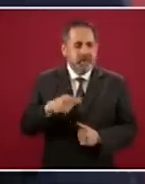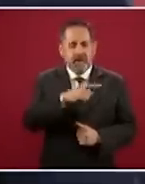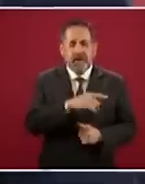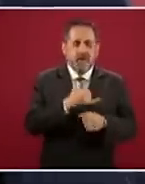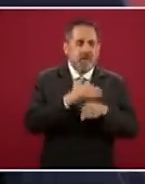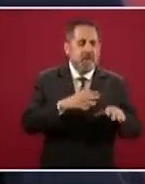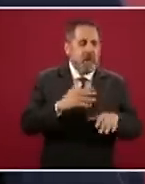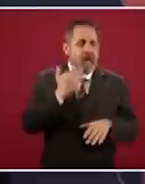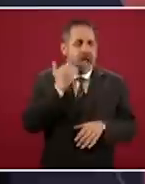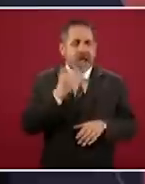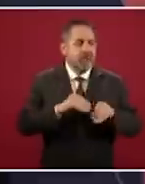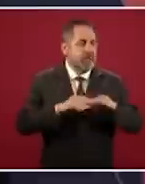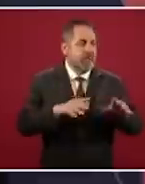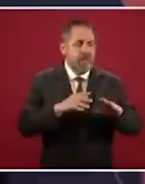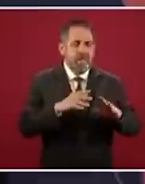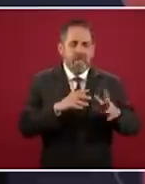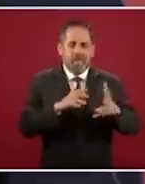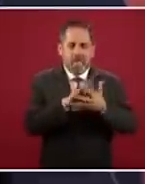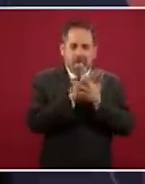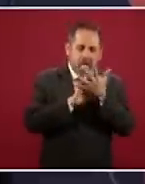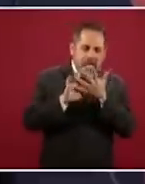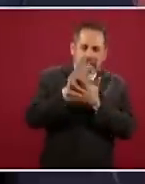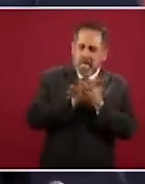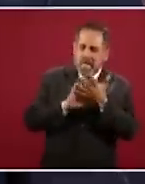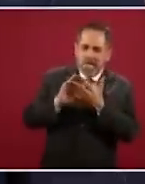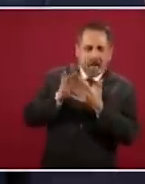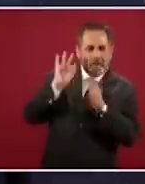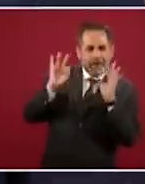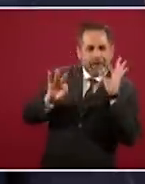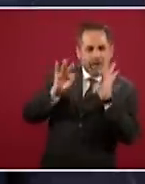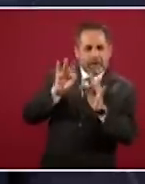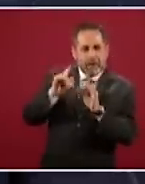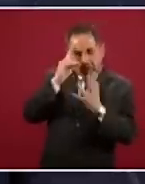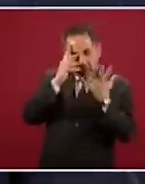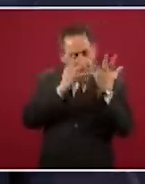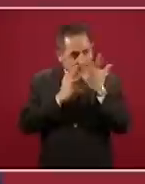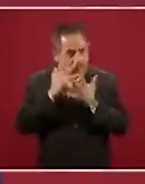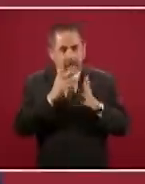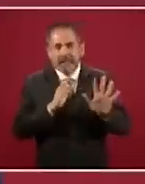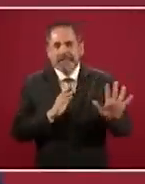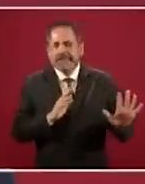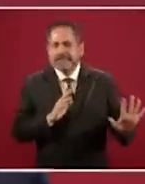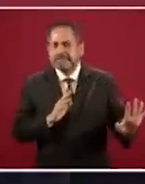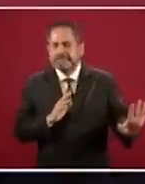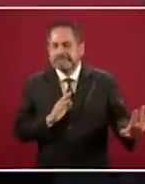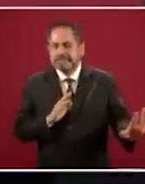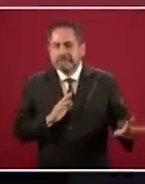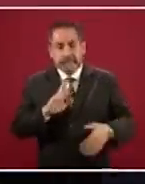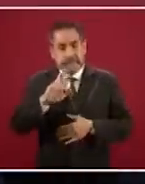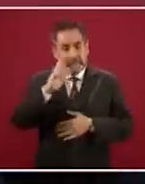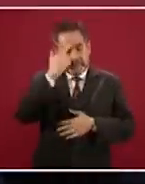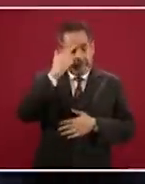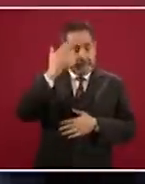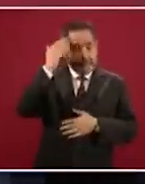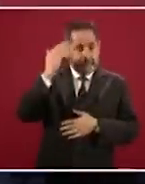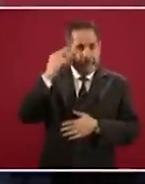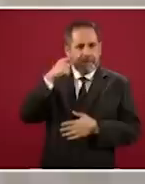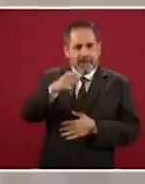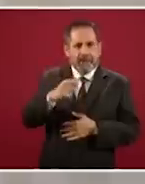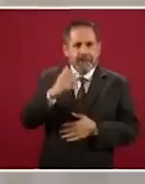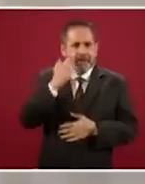deformación esta de querernos confundir. ¿Se acuerdan cuando el paso de